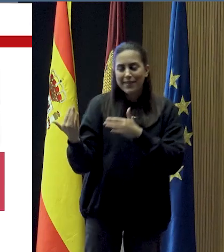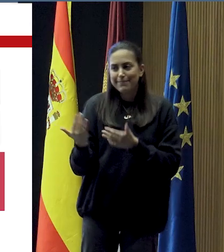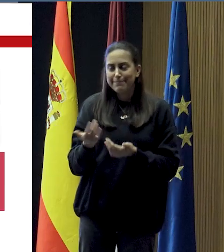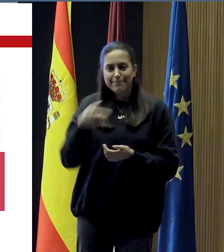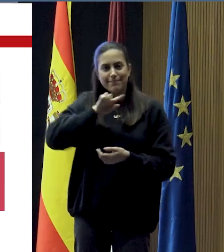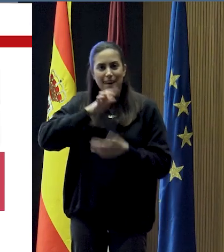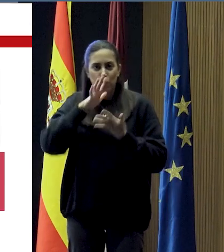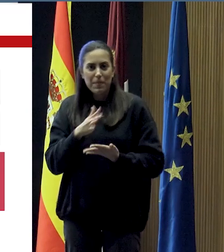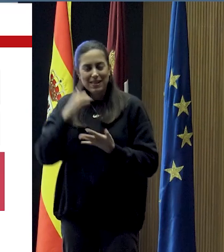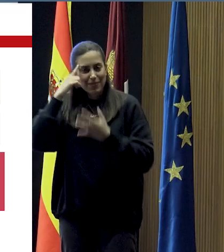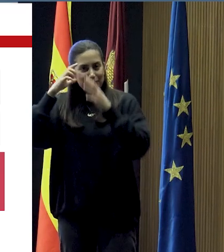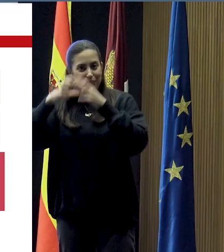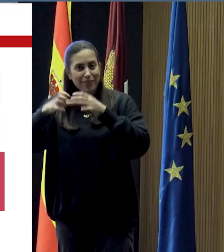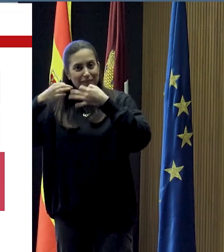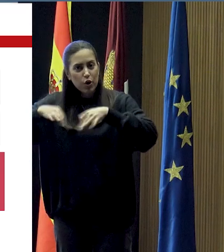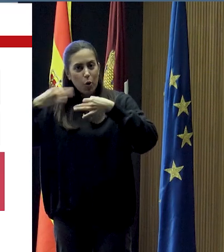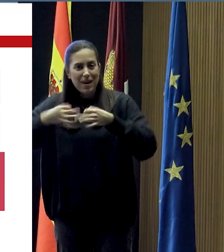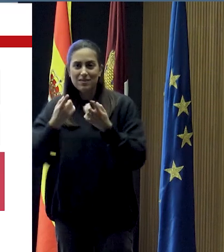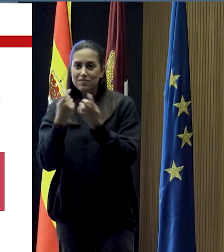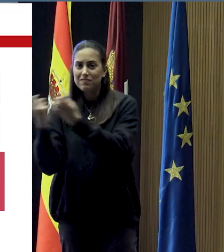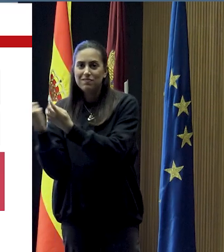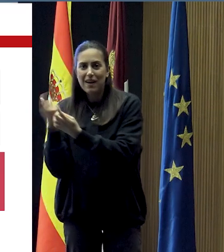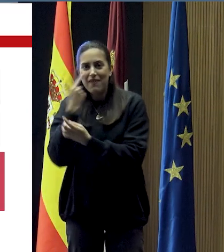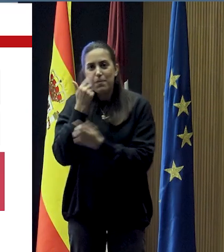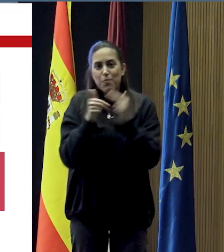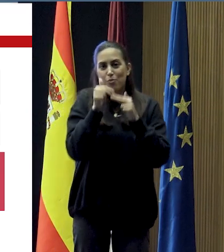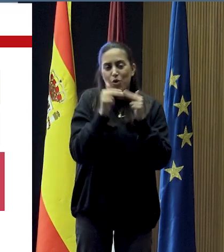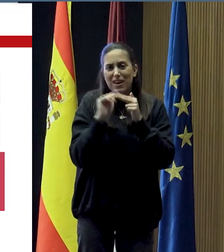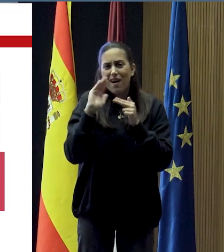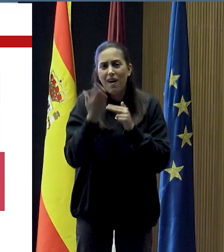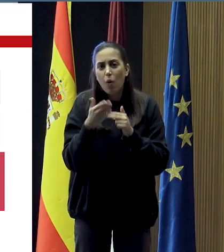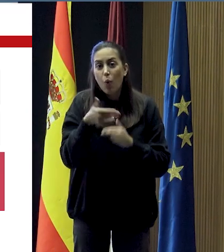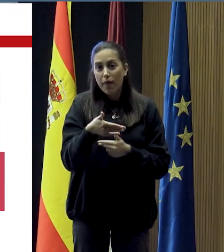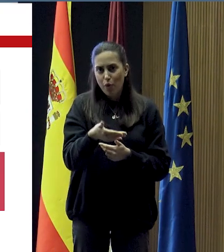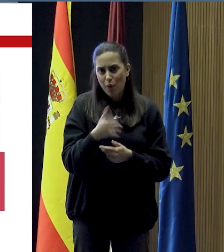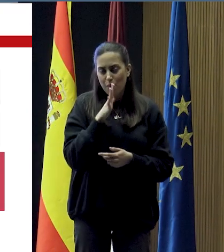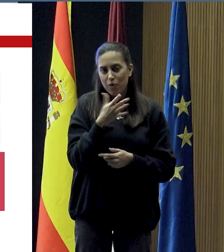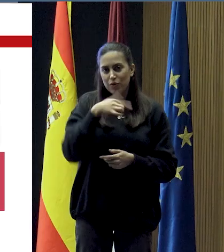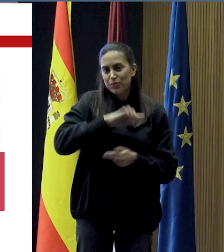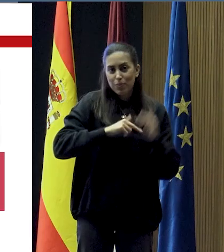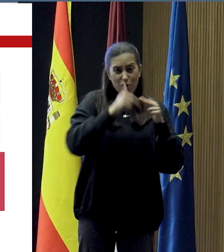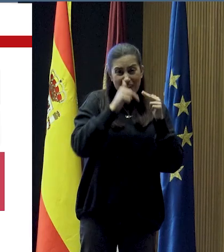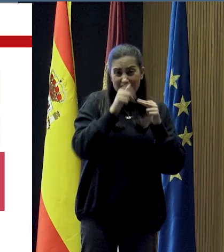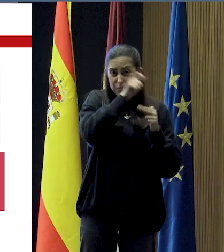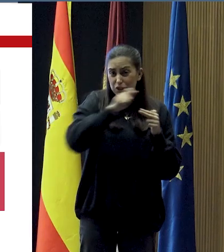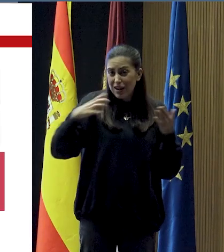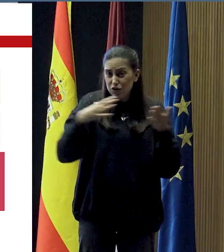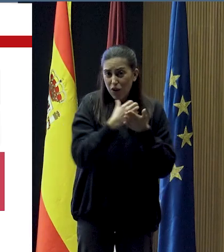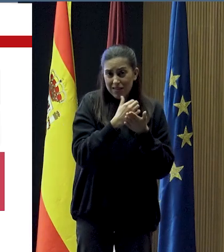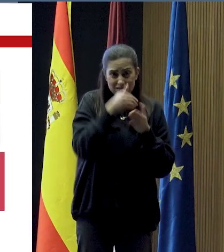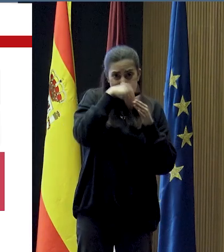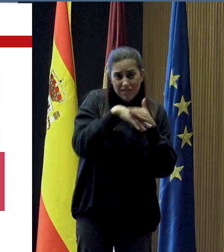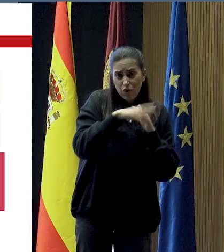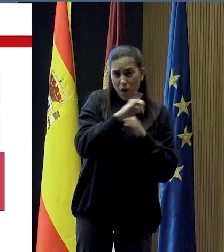normalidad para saber cuándo esas proteínas empiezan a causar daño. Porque, como os digo, son proteínas que están en todos nuestros cerebros y que son